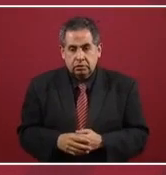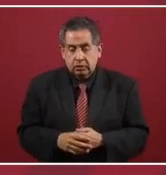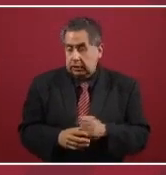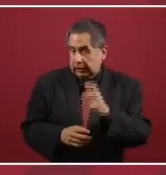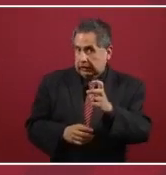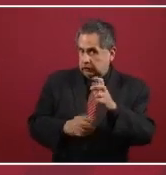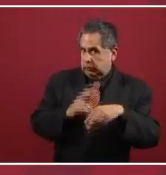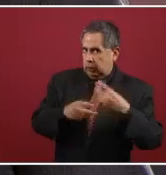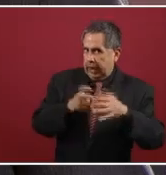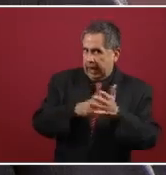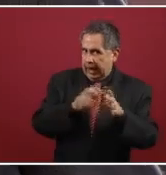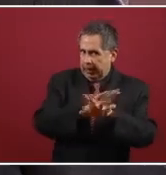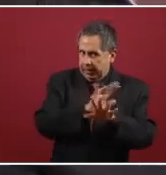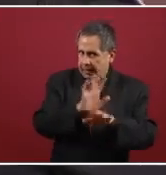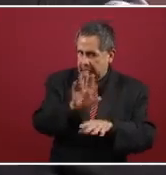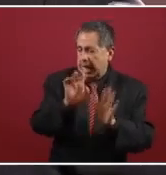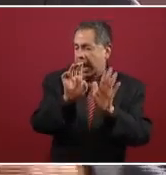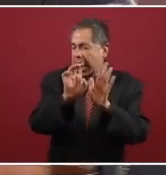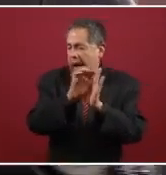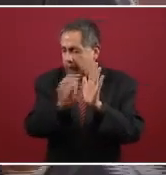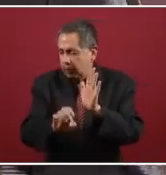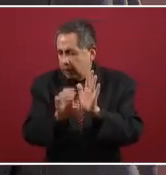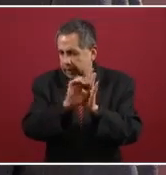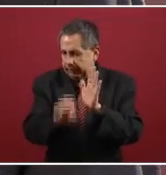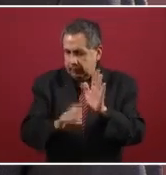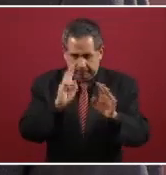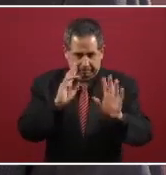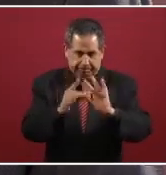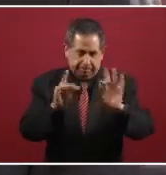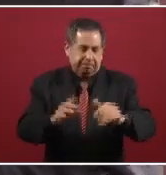corregir. Estoy poniendo nada más ese ejemplo.